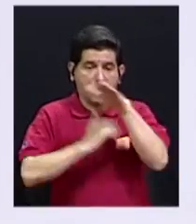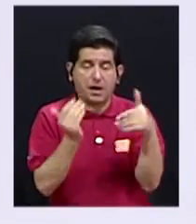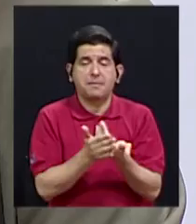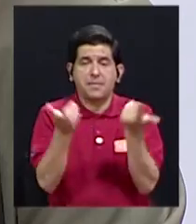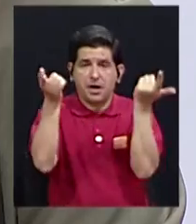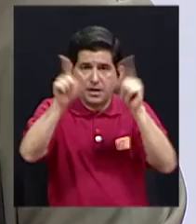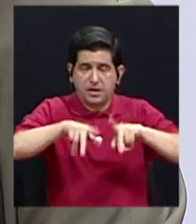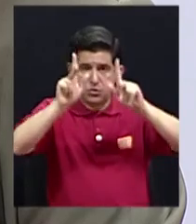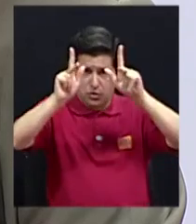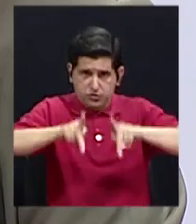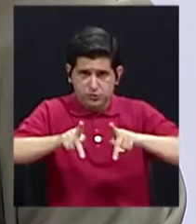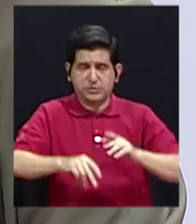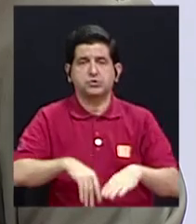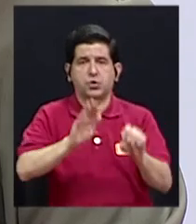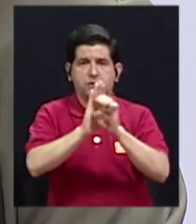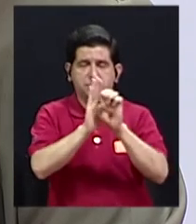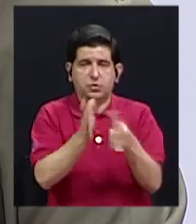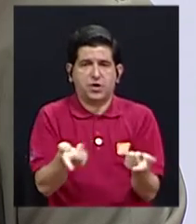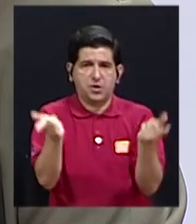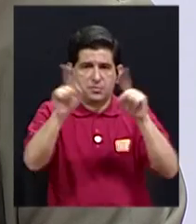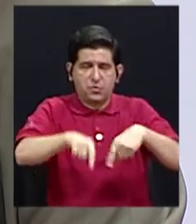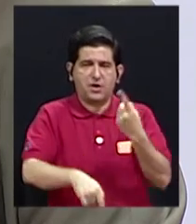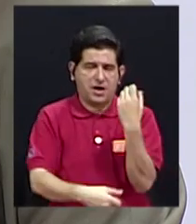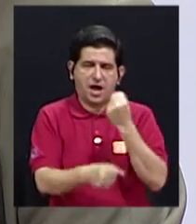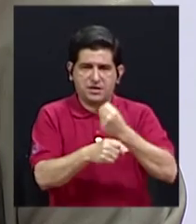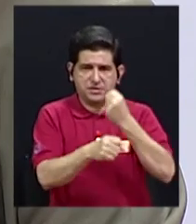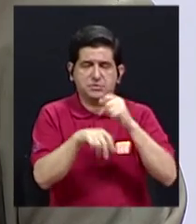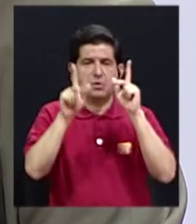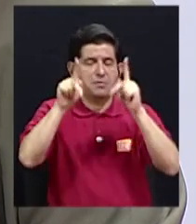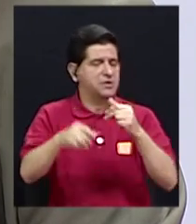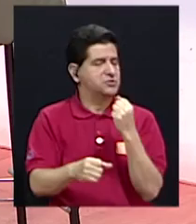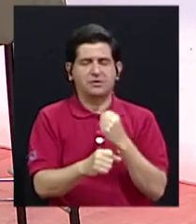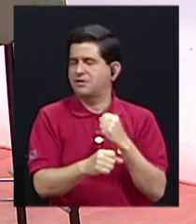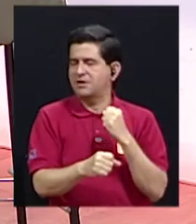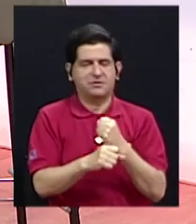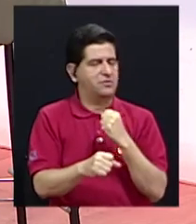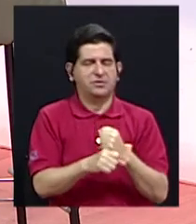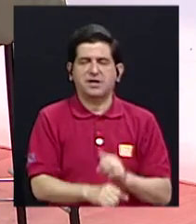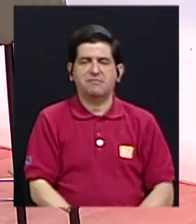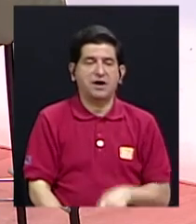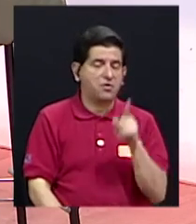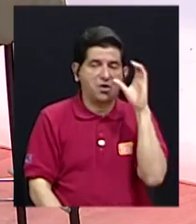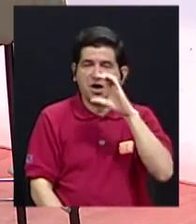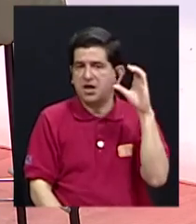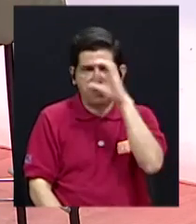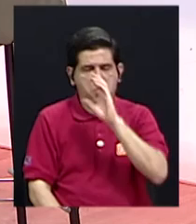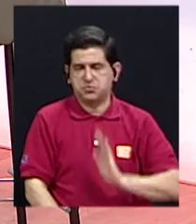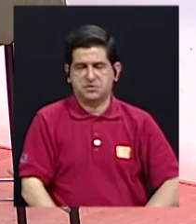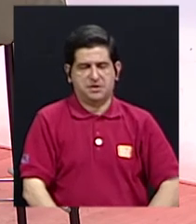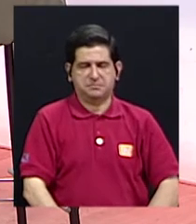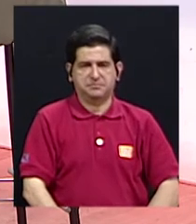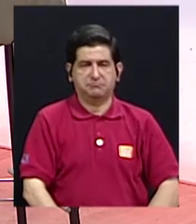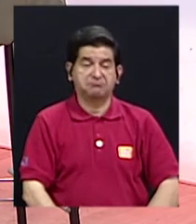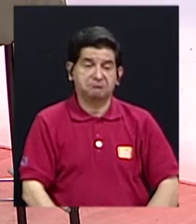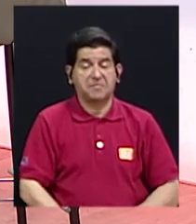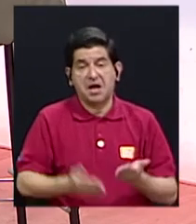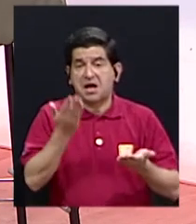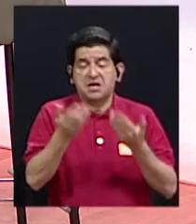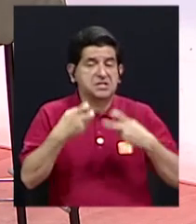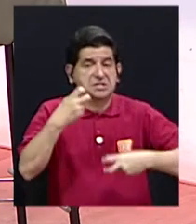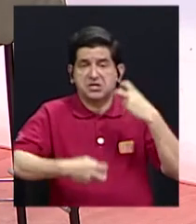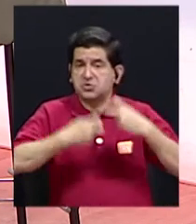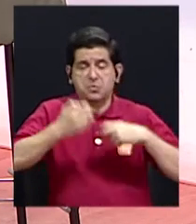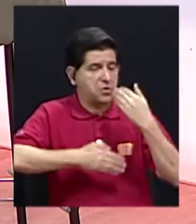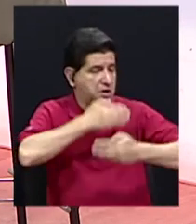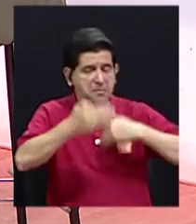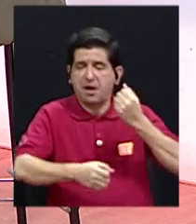casos va a haber gente que por ejemplo en el caso del desempleo va a haber alguien que no trabaja pero porque no está buscando trabajo entonces al no ser un problema de la